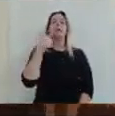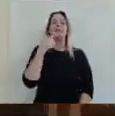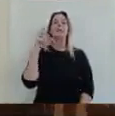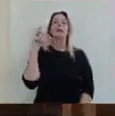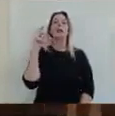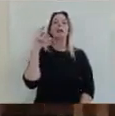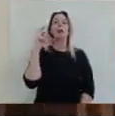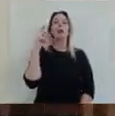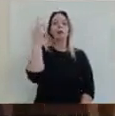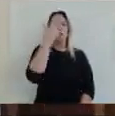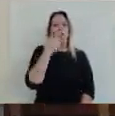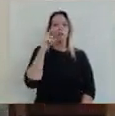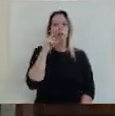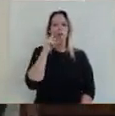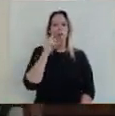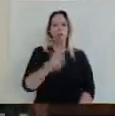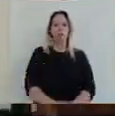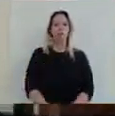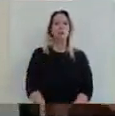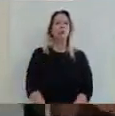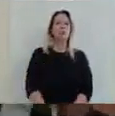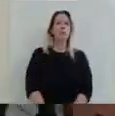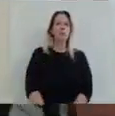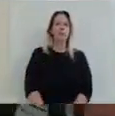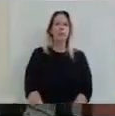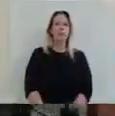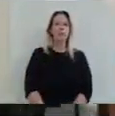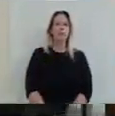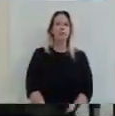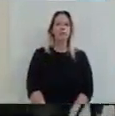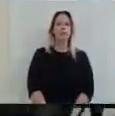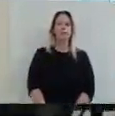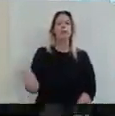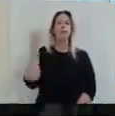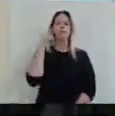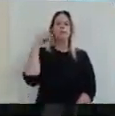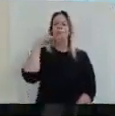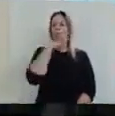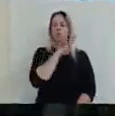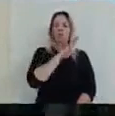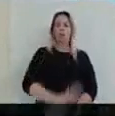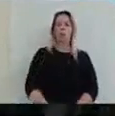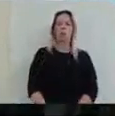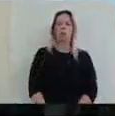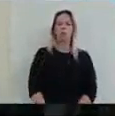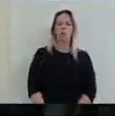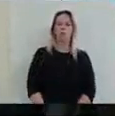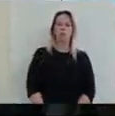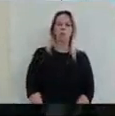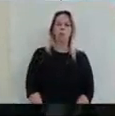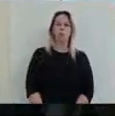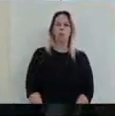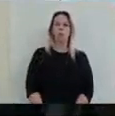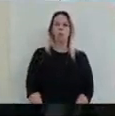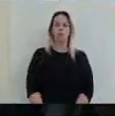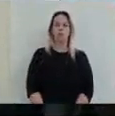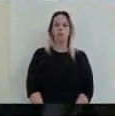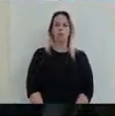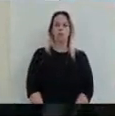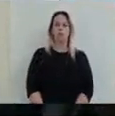lugares y considero todas esas objeciones, modificaciones, pero sería pertinente que pase a